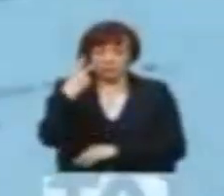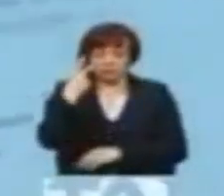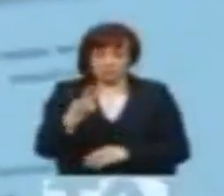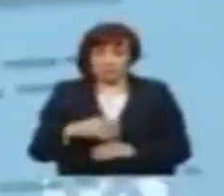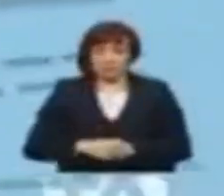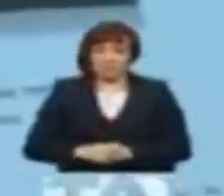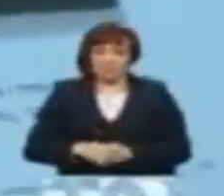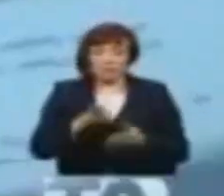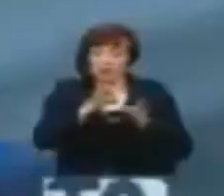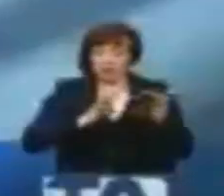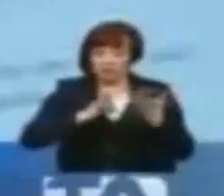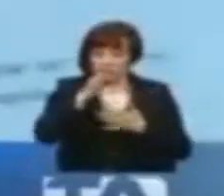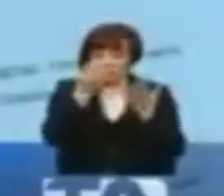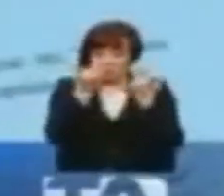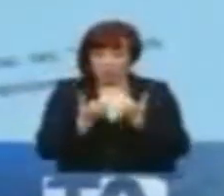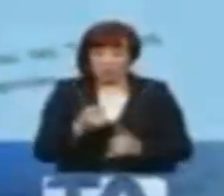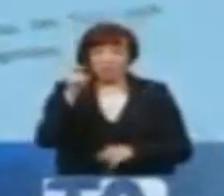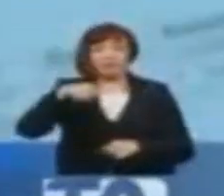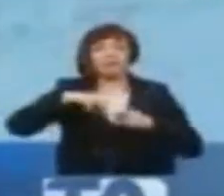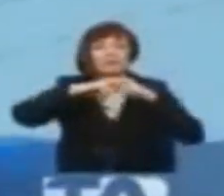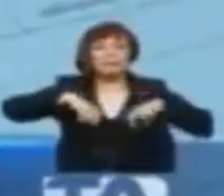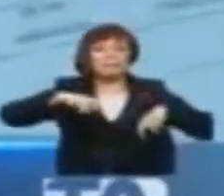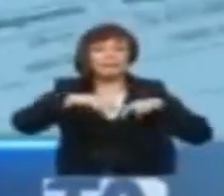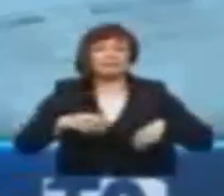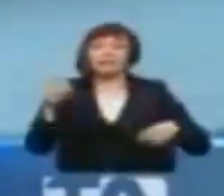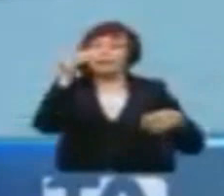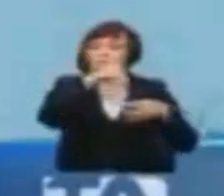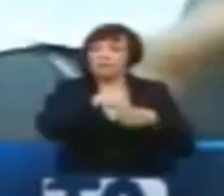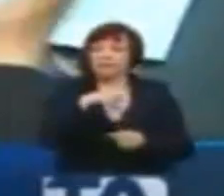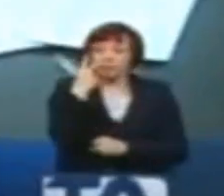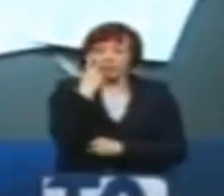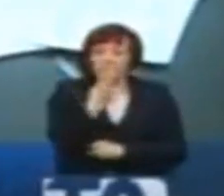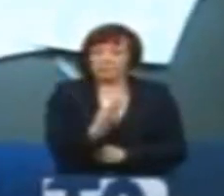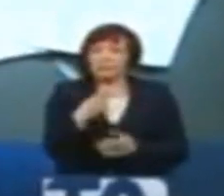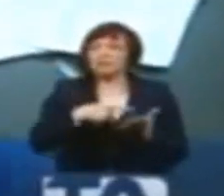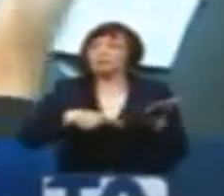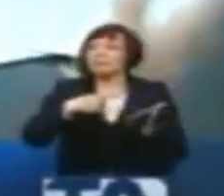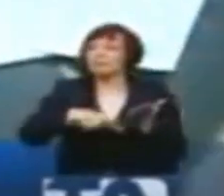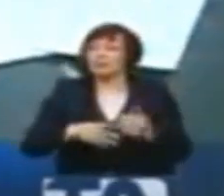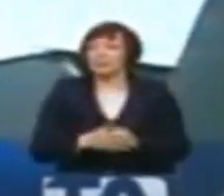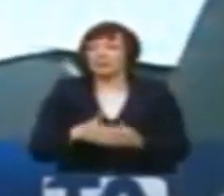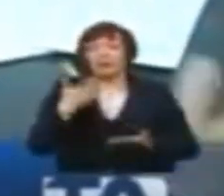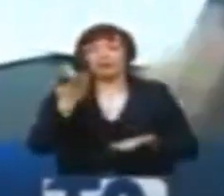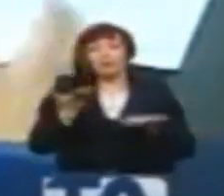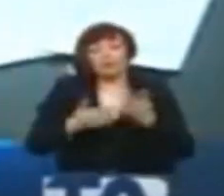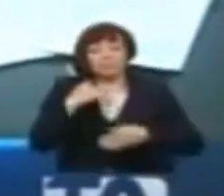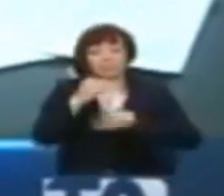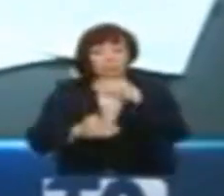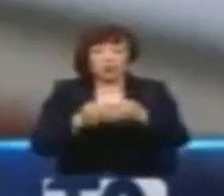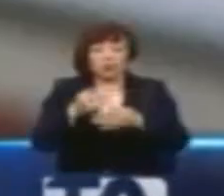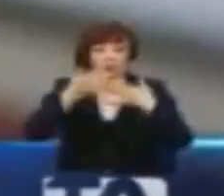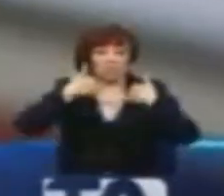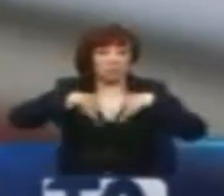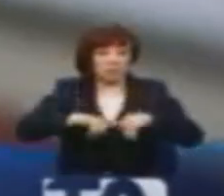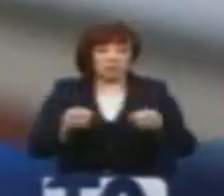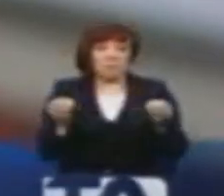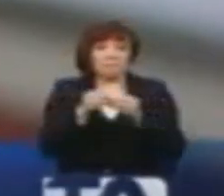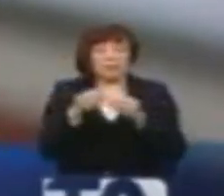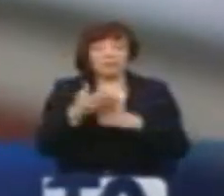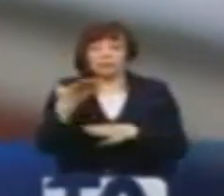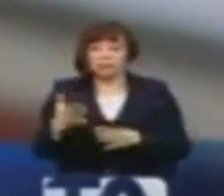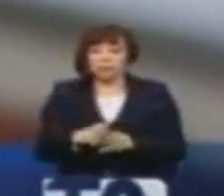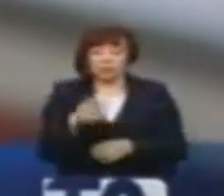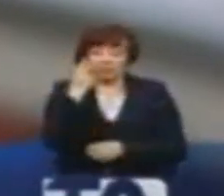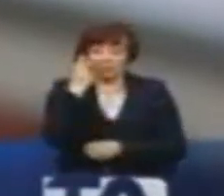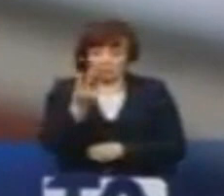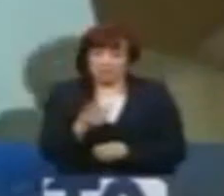único contrato que será parte de una investigación interna y no se descarta que el proceso llegue a otras instancias. Por varias ocasiones,